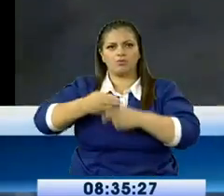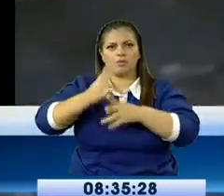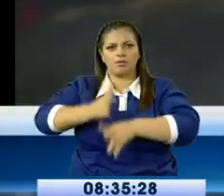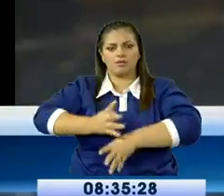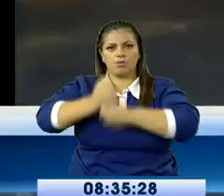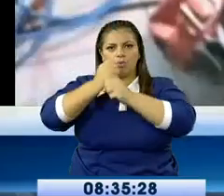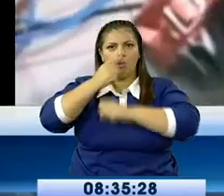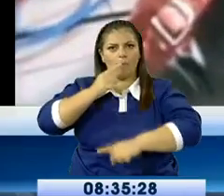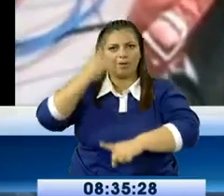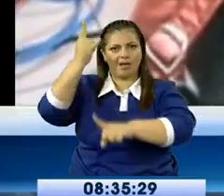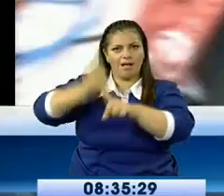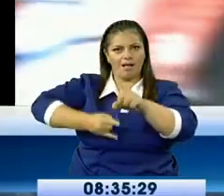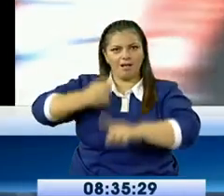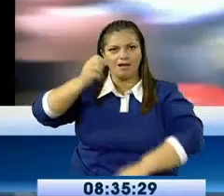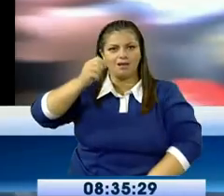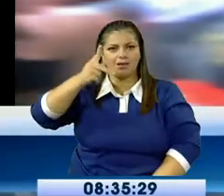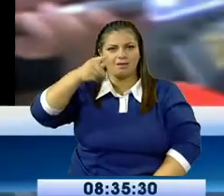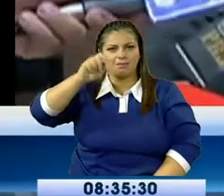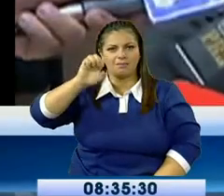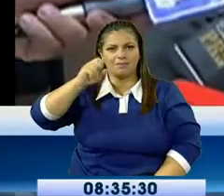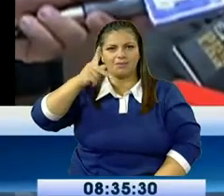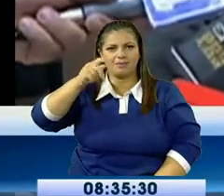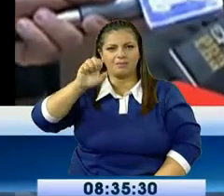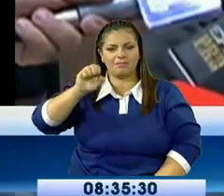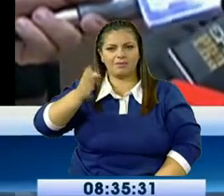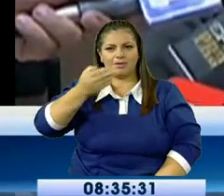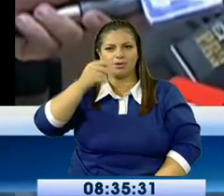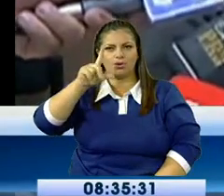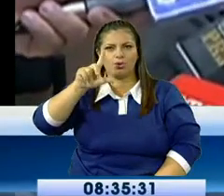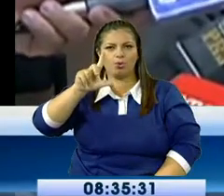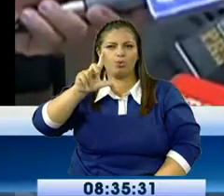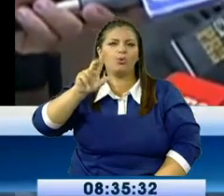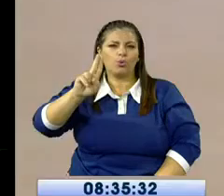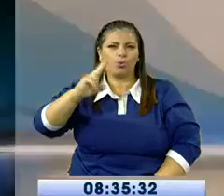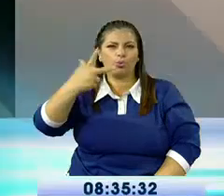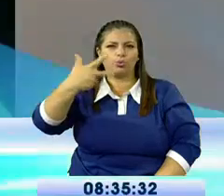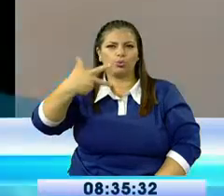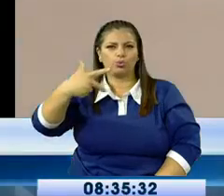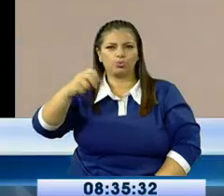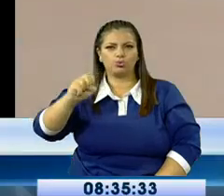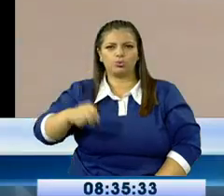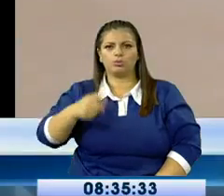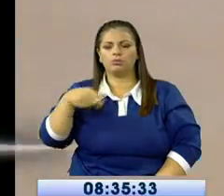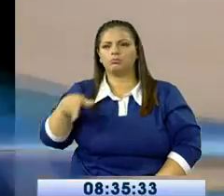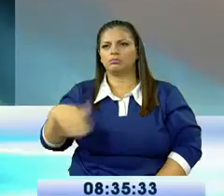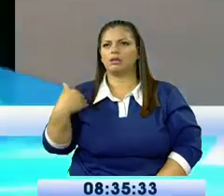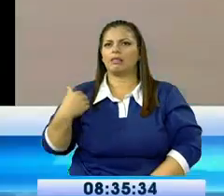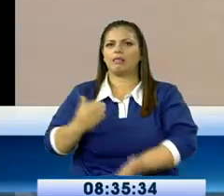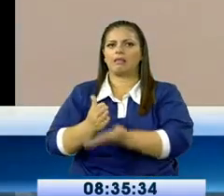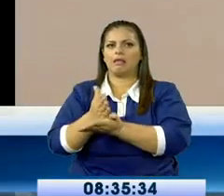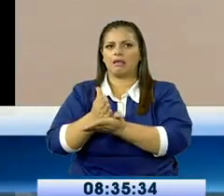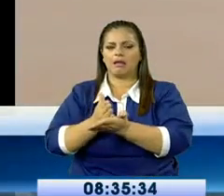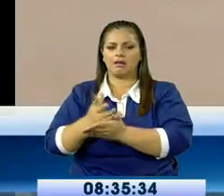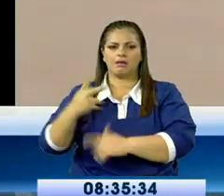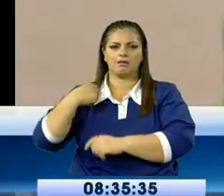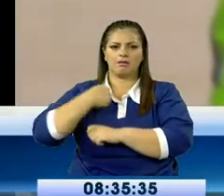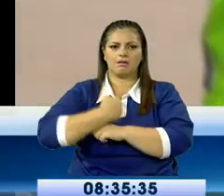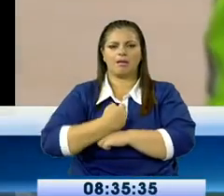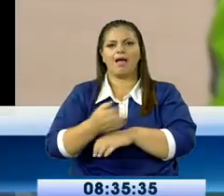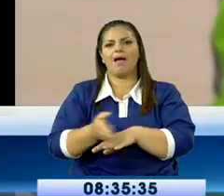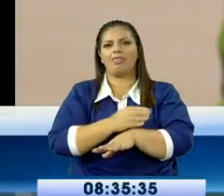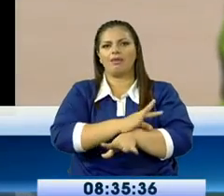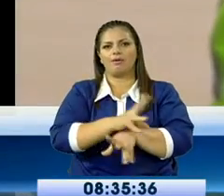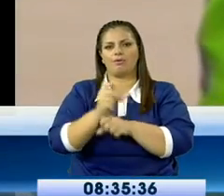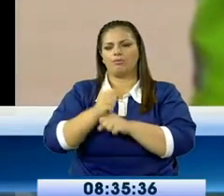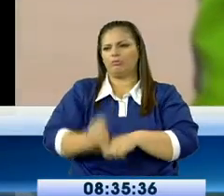no tuvo para dónde coger. El cuchillo, la cartera de la víctima y obviamente una serie de carteras,